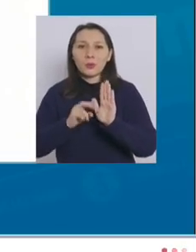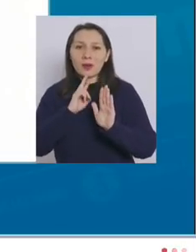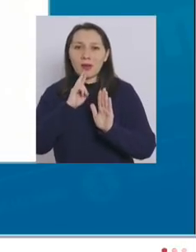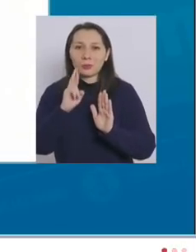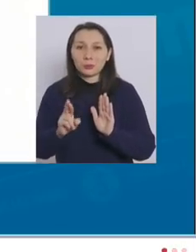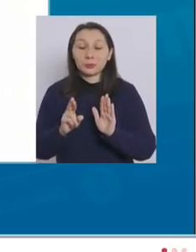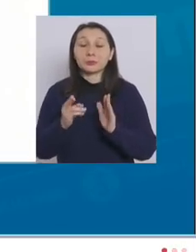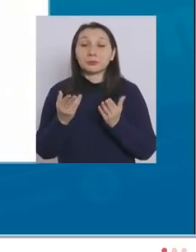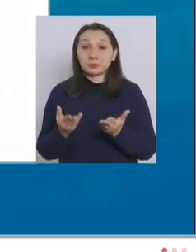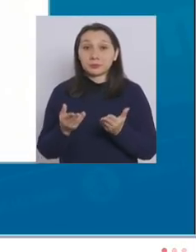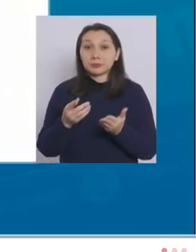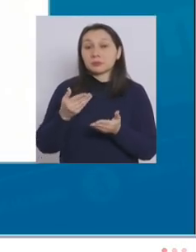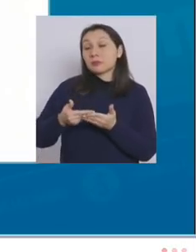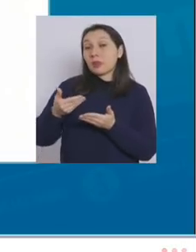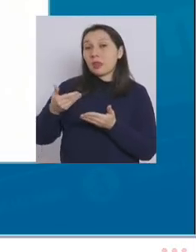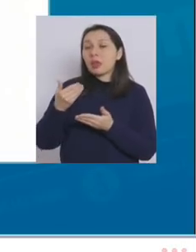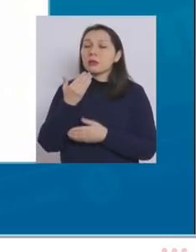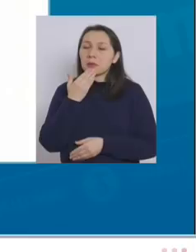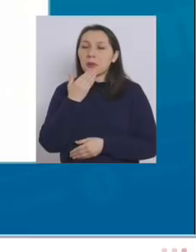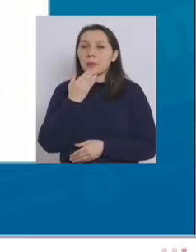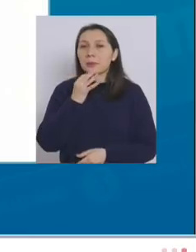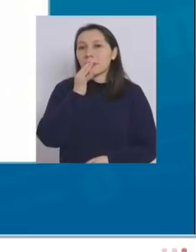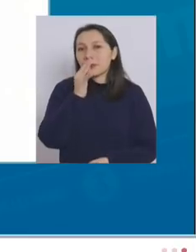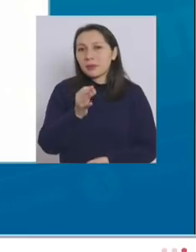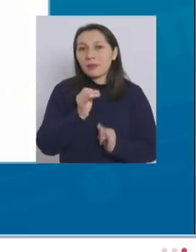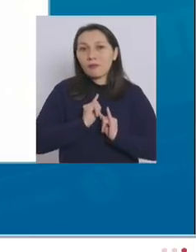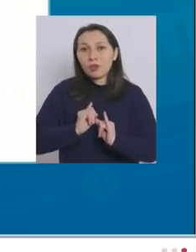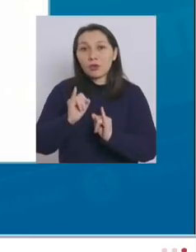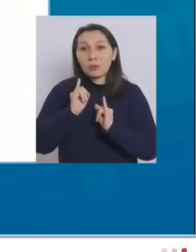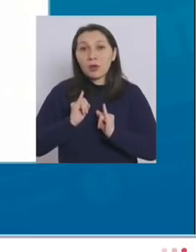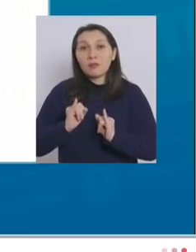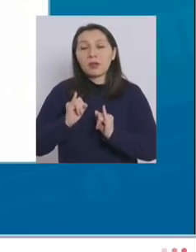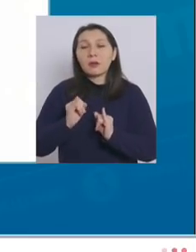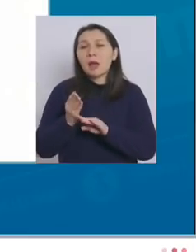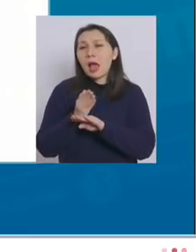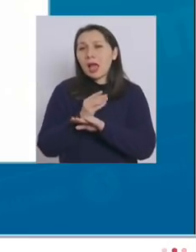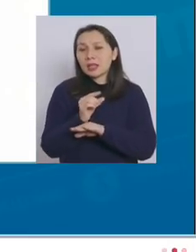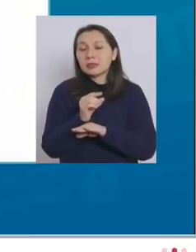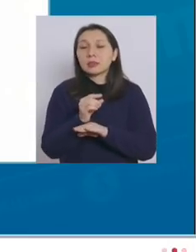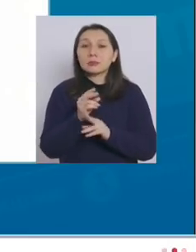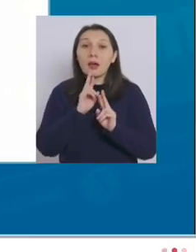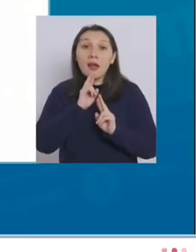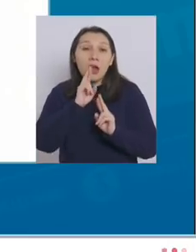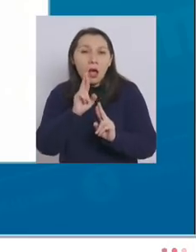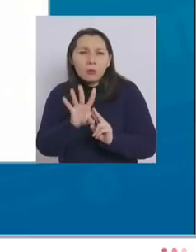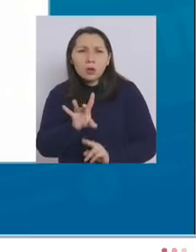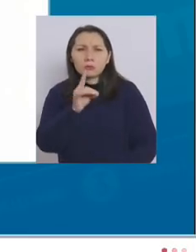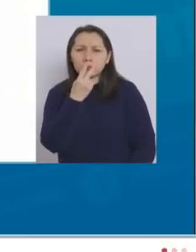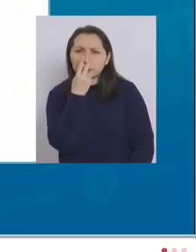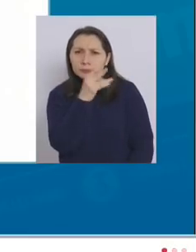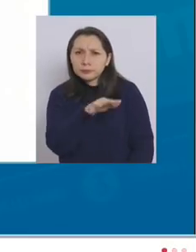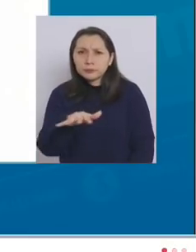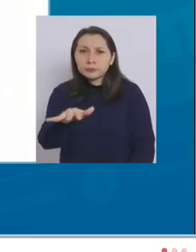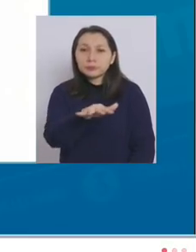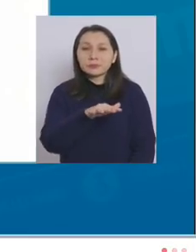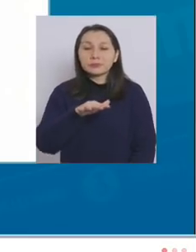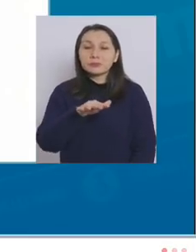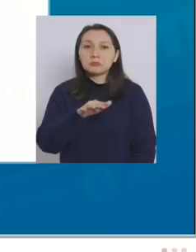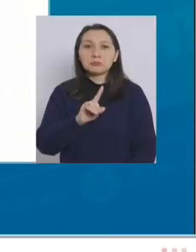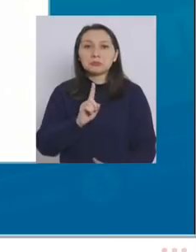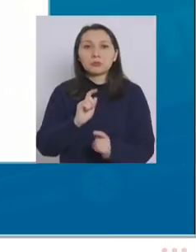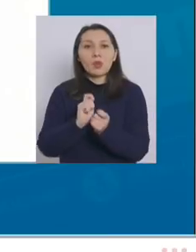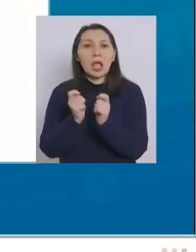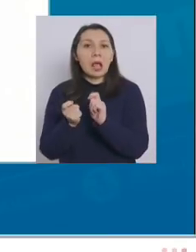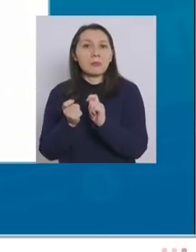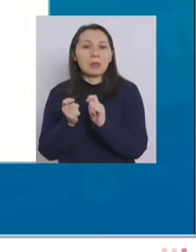resultados y como lo veníamos también informando en forma preliminar, los resultados que observamos no